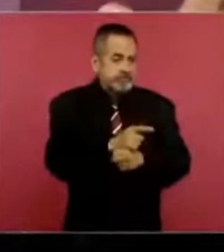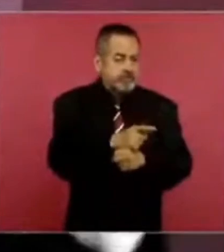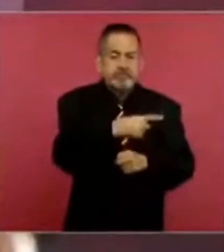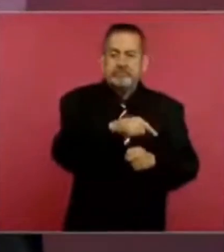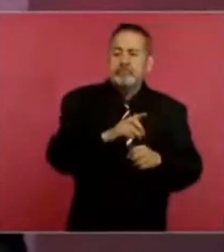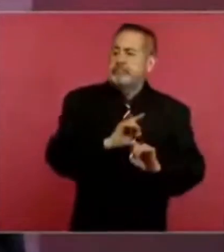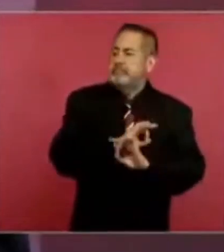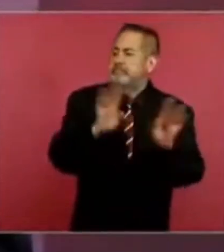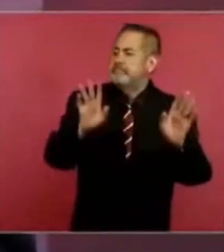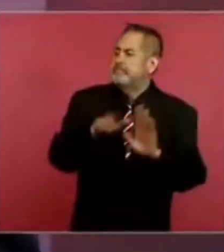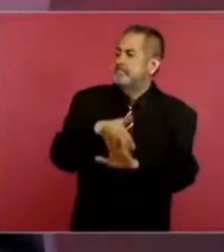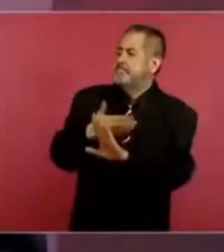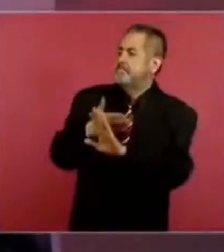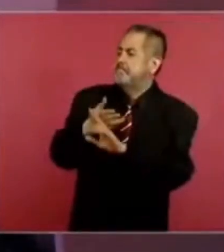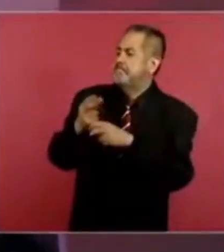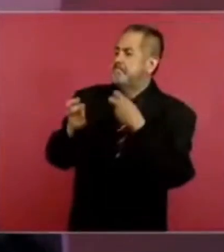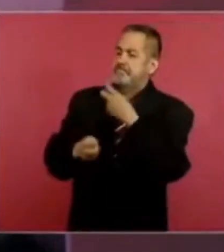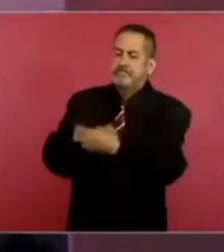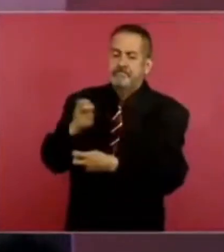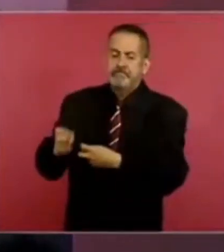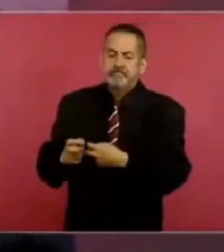les gusta.